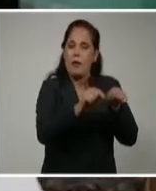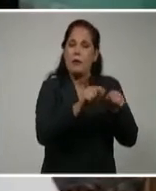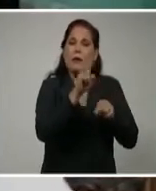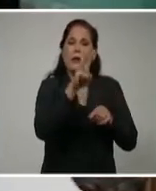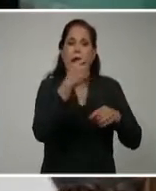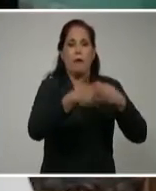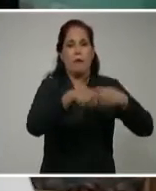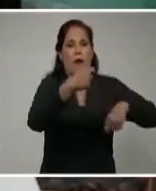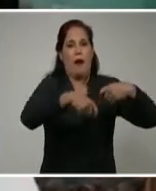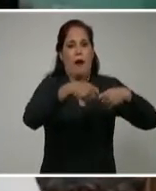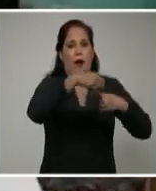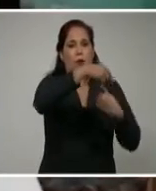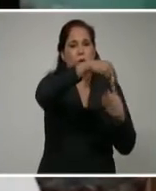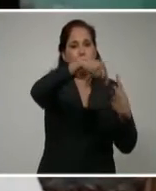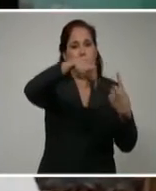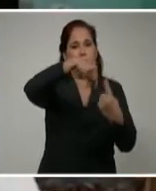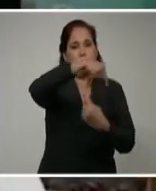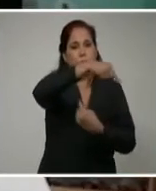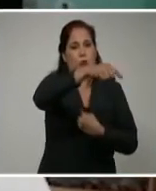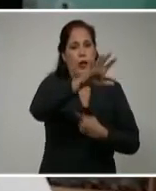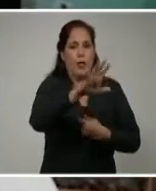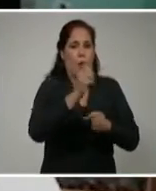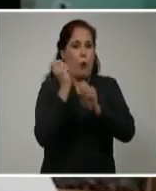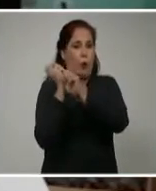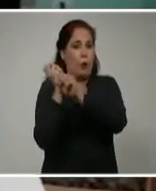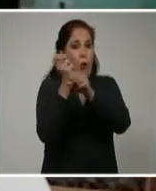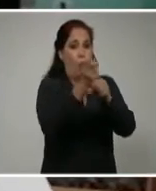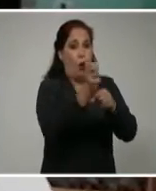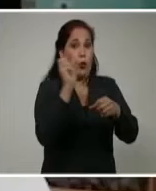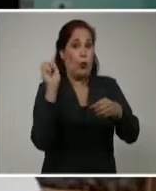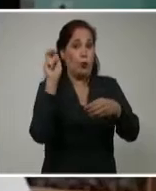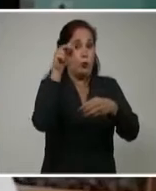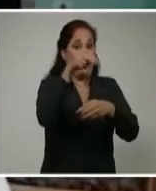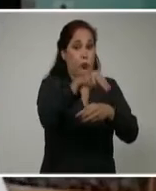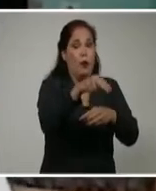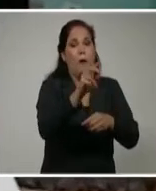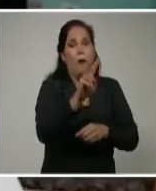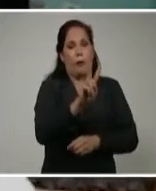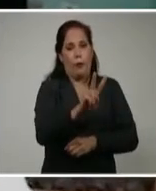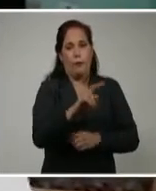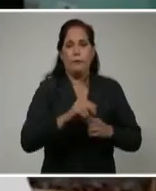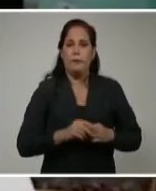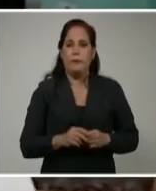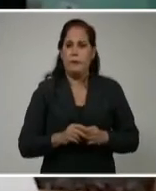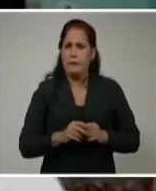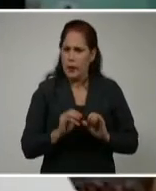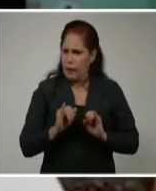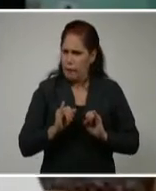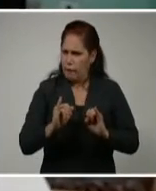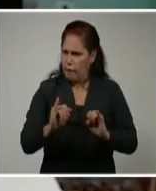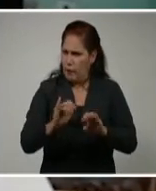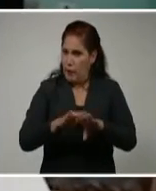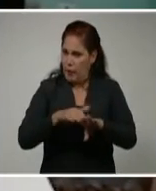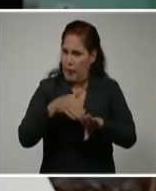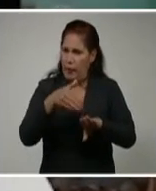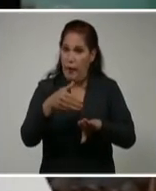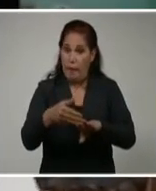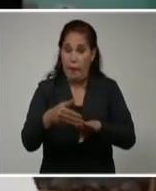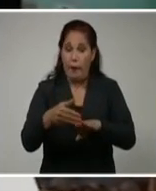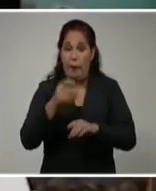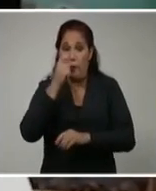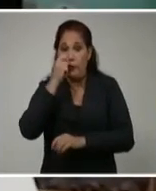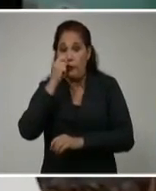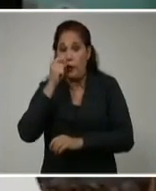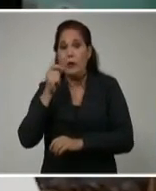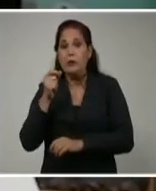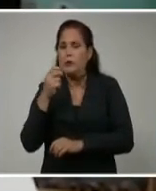carreras en el quinto capítulo por jonrón de Ariel Sánchez con dos a bordo. Un dato adicional con respecto a Leandro Martínez: tiene